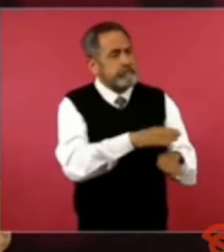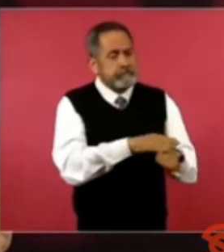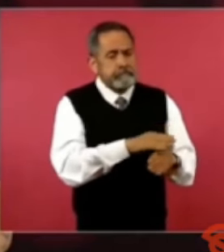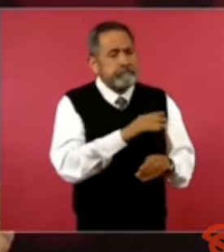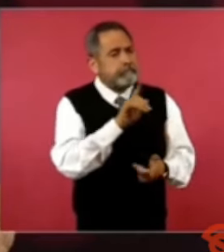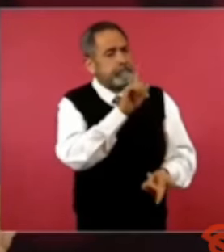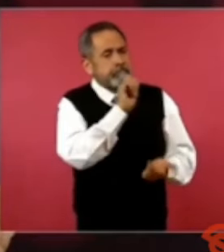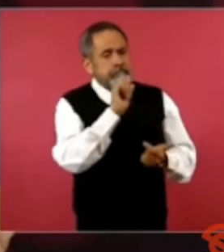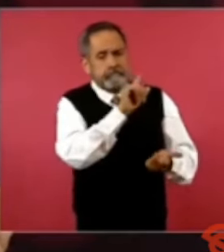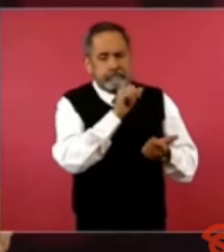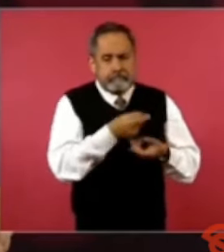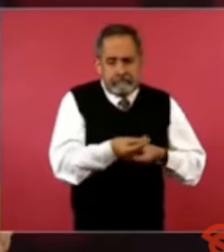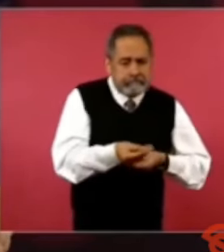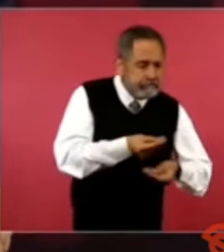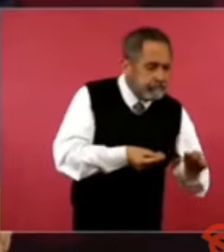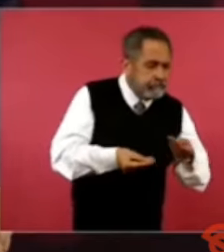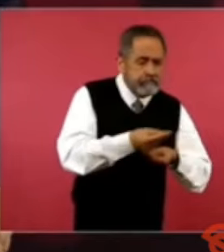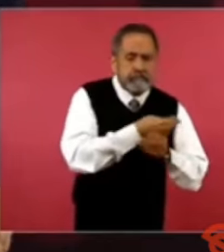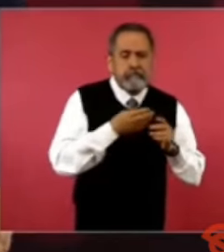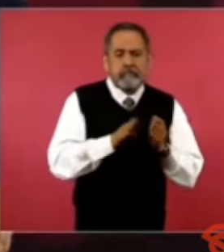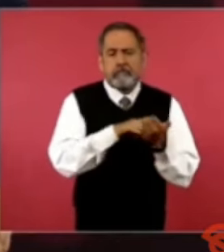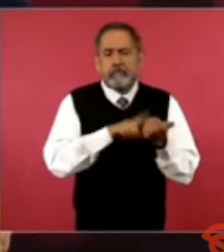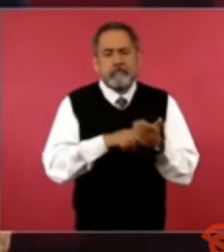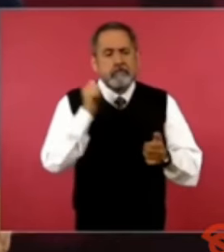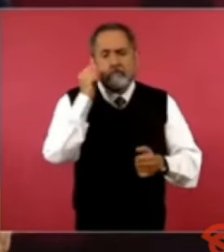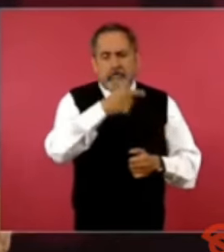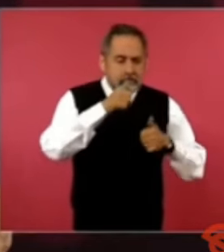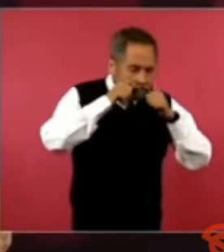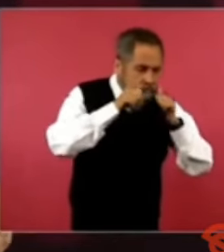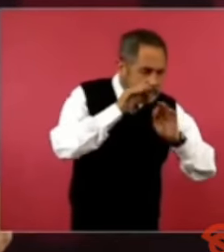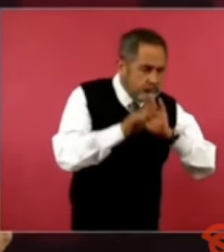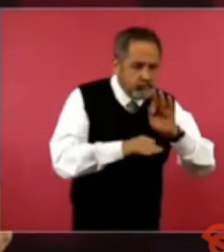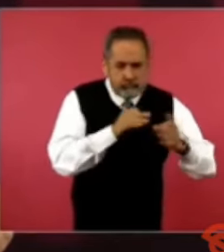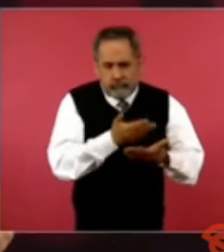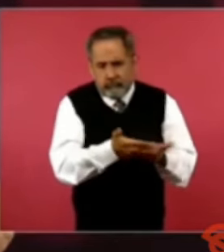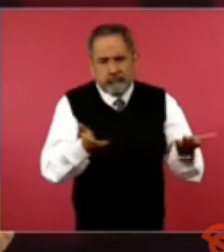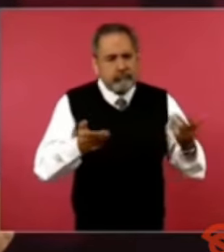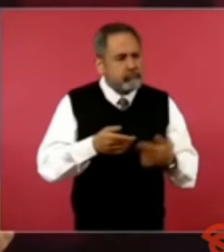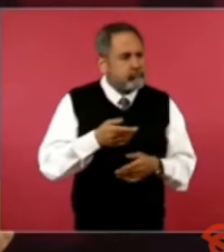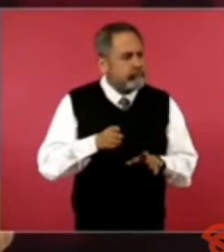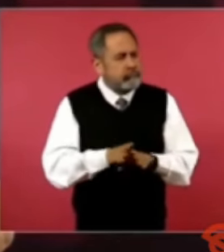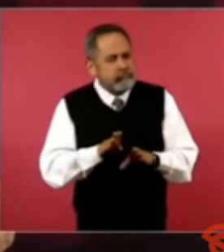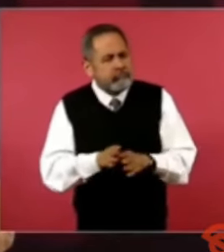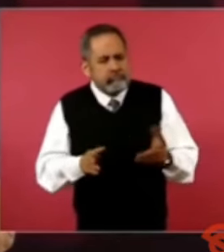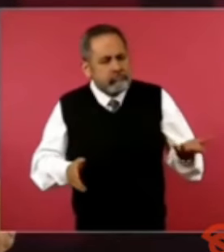para tener atenciones Y